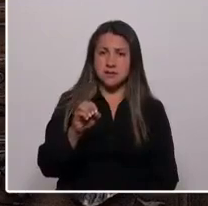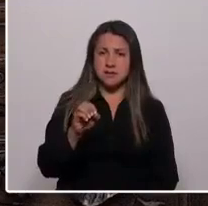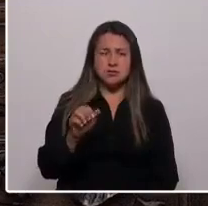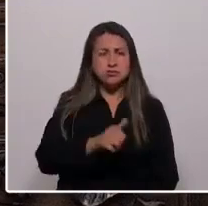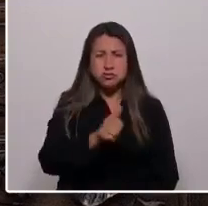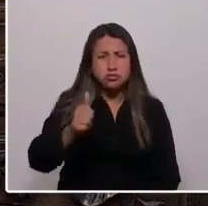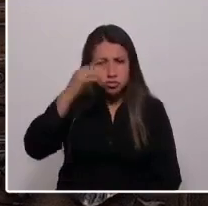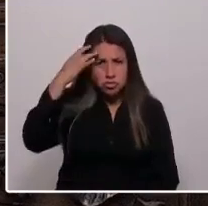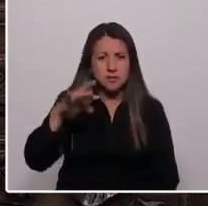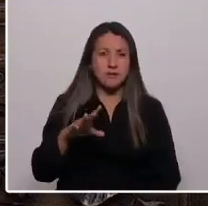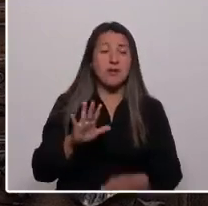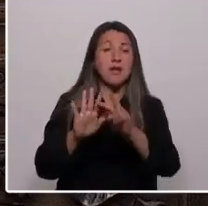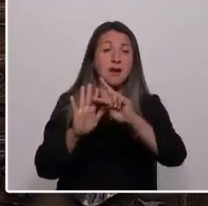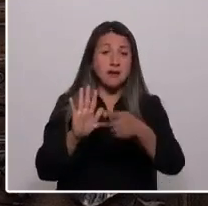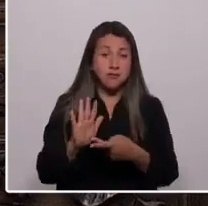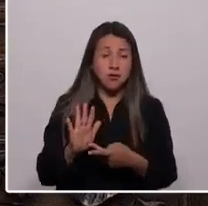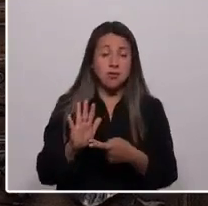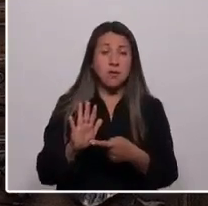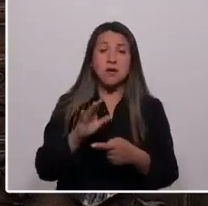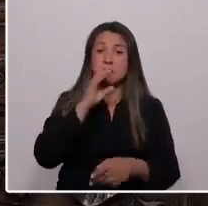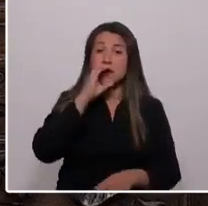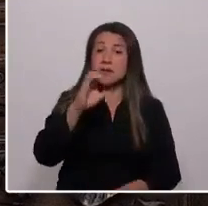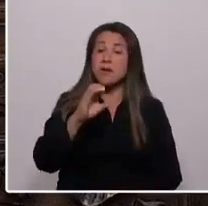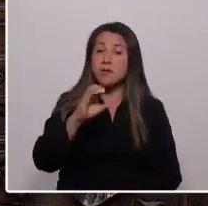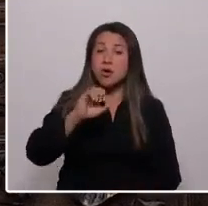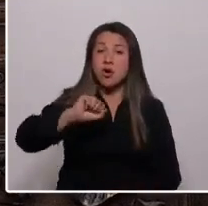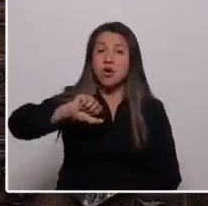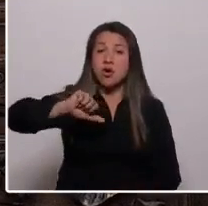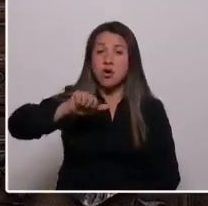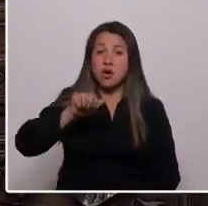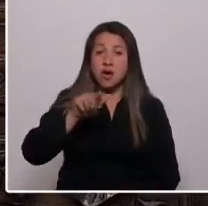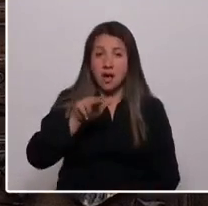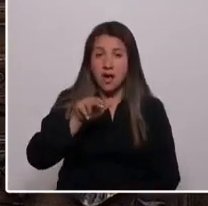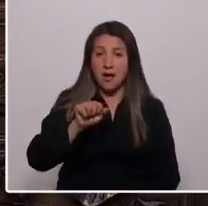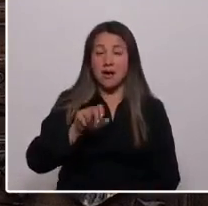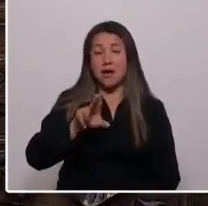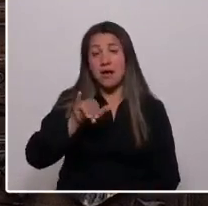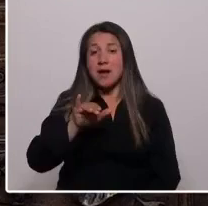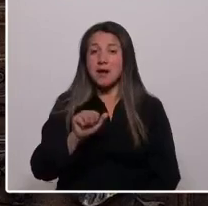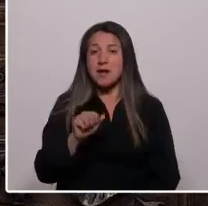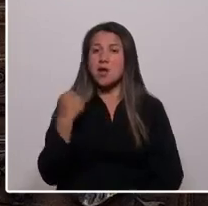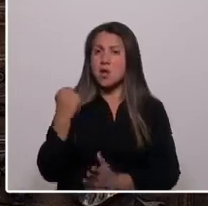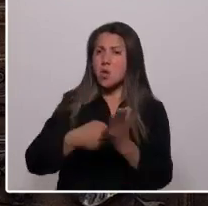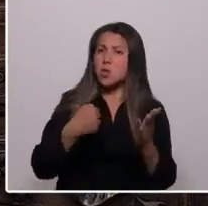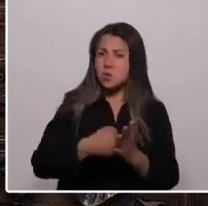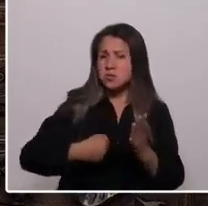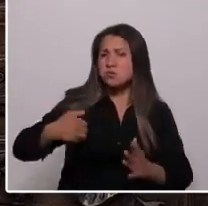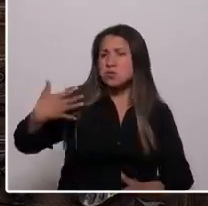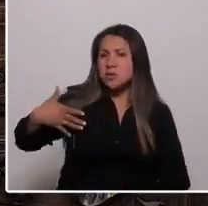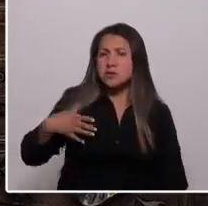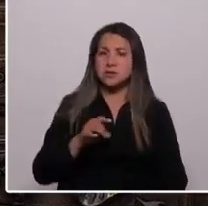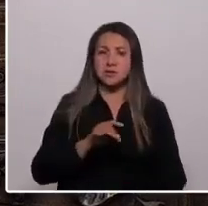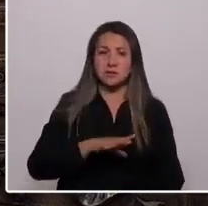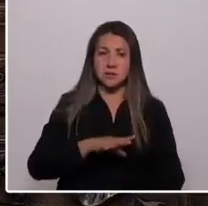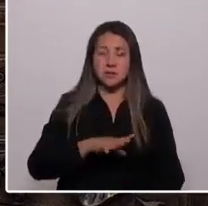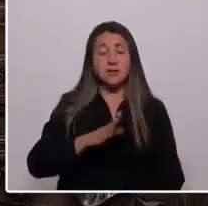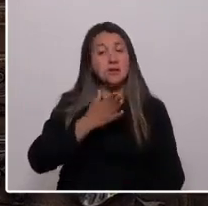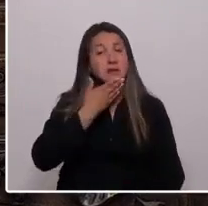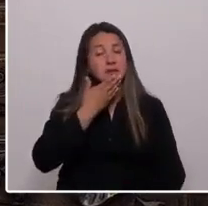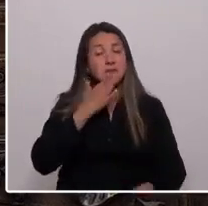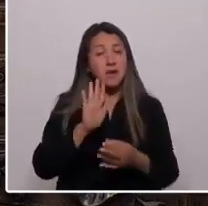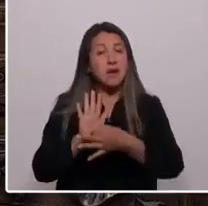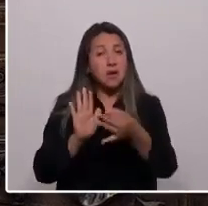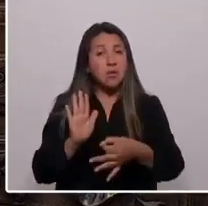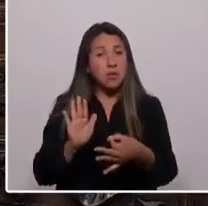de que la Reforma Agraria fue una lucha muy importante para Chile pero también le cuento